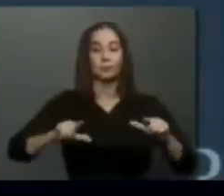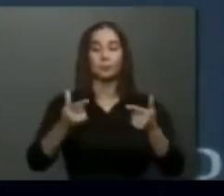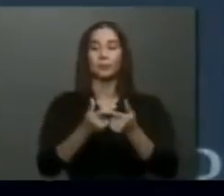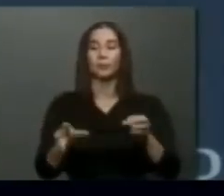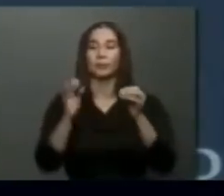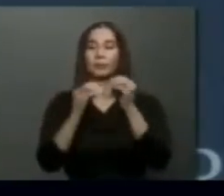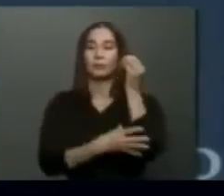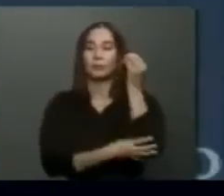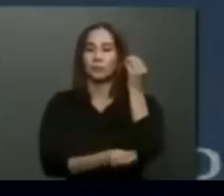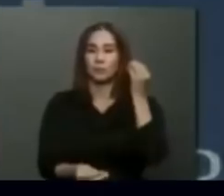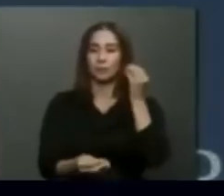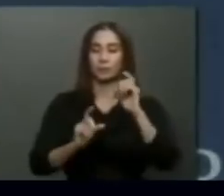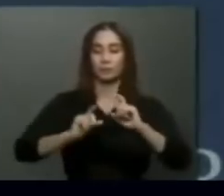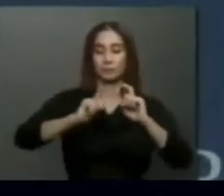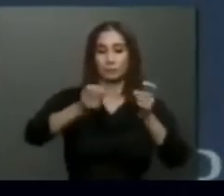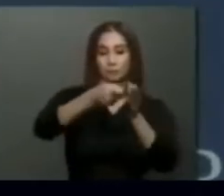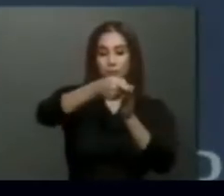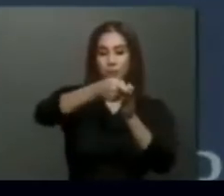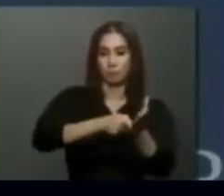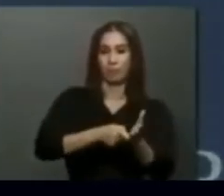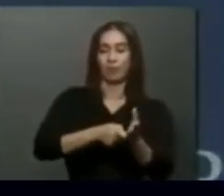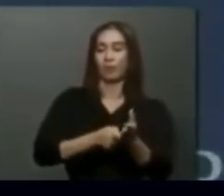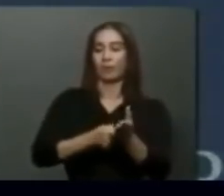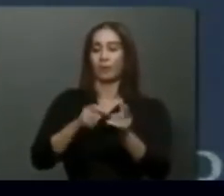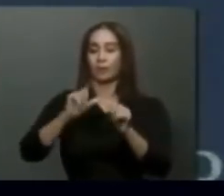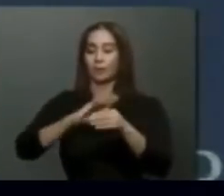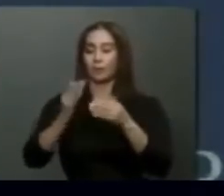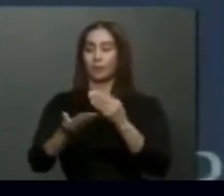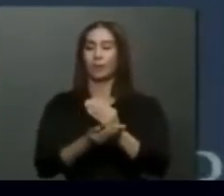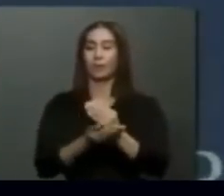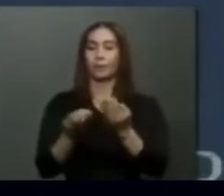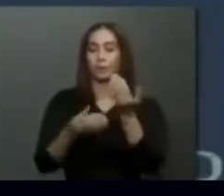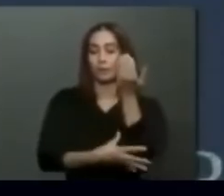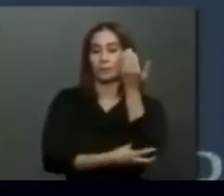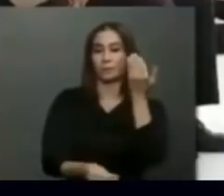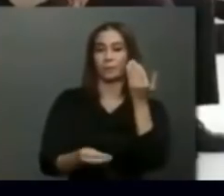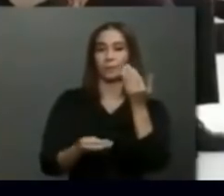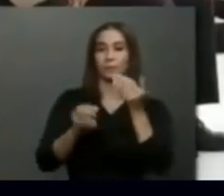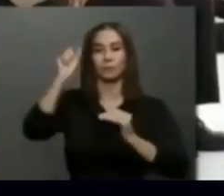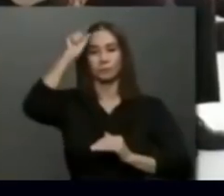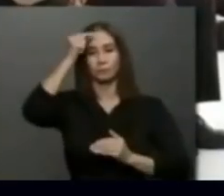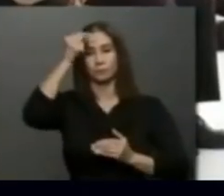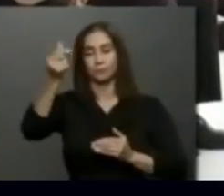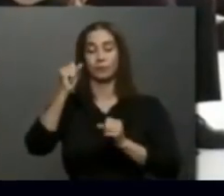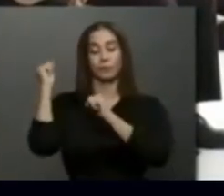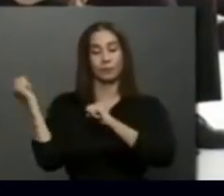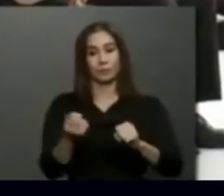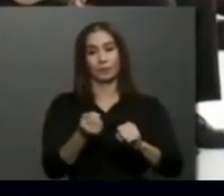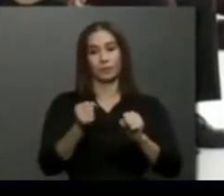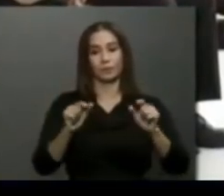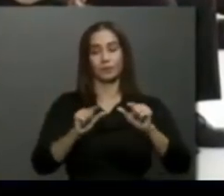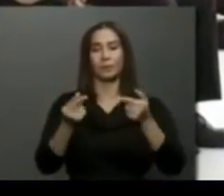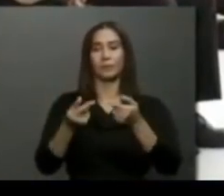país. Se le ha entregado a Supérate para que le entreguen el mapa de la pobreza, al plan social, a las gobernaciones, a las alcaldías, entre